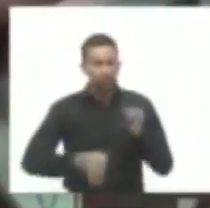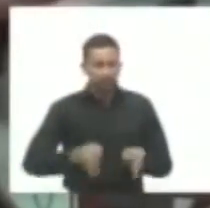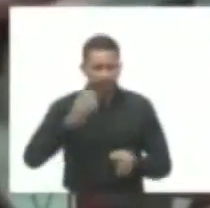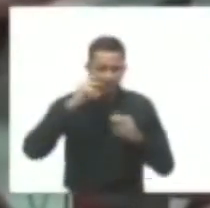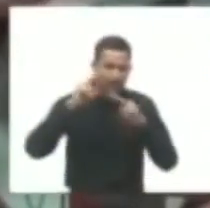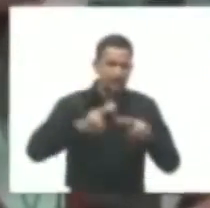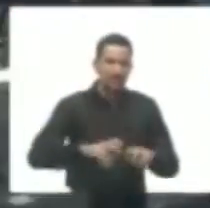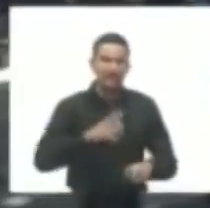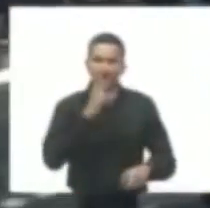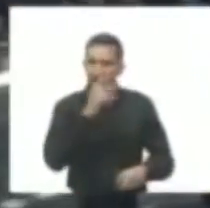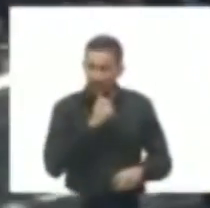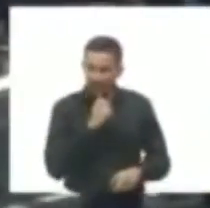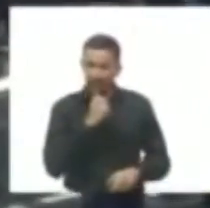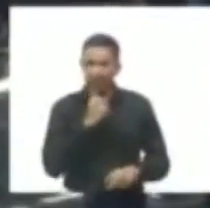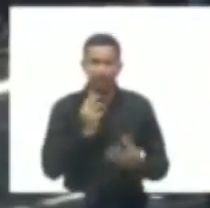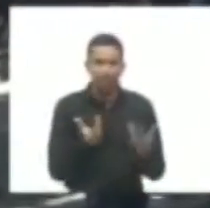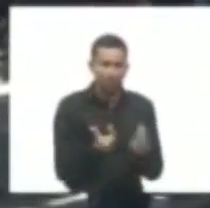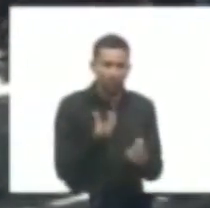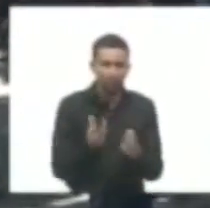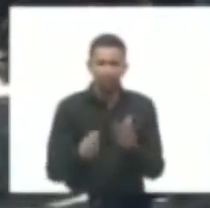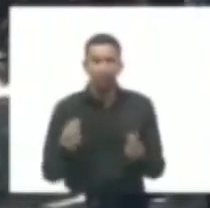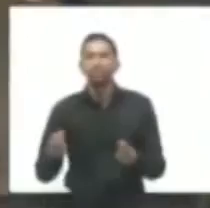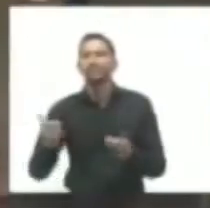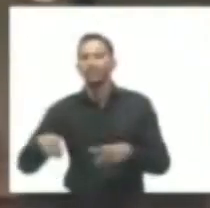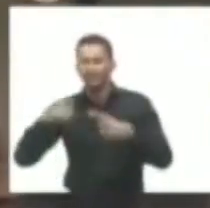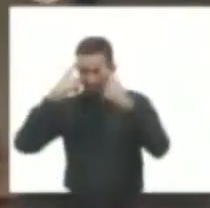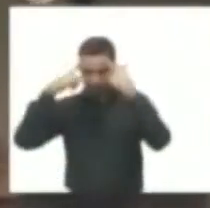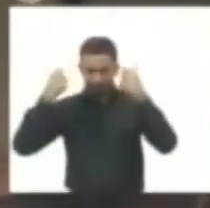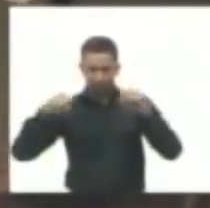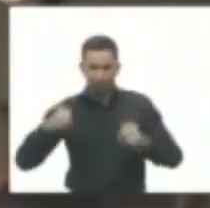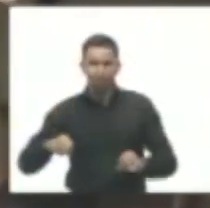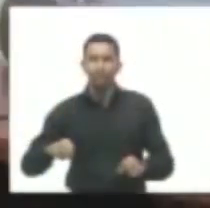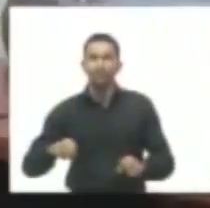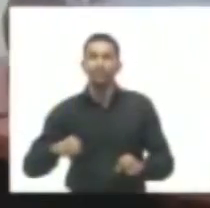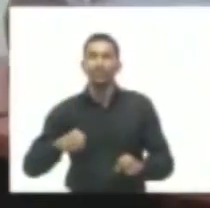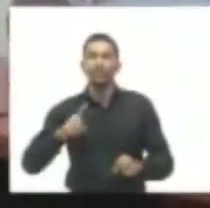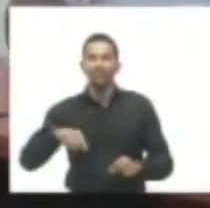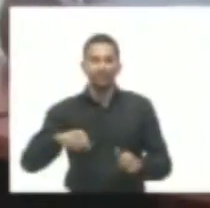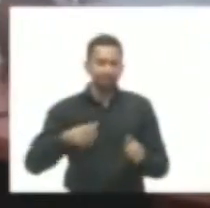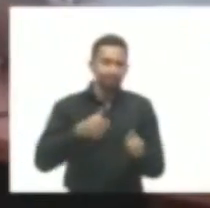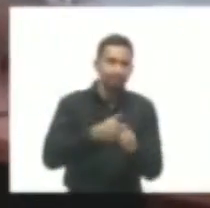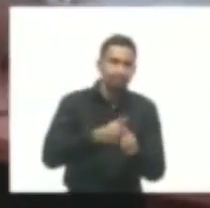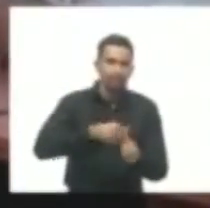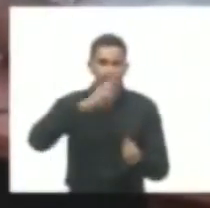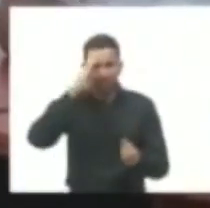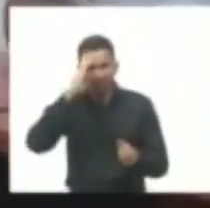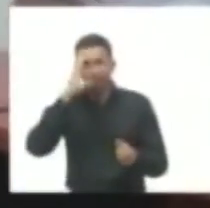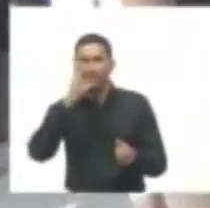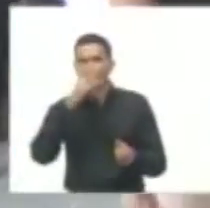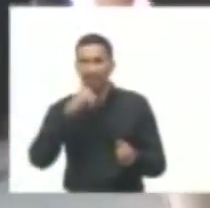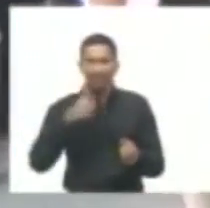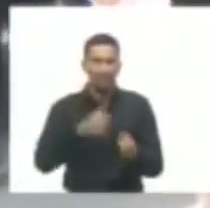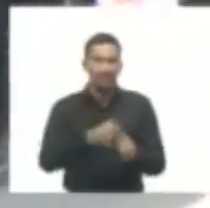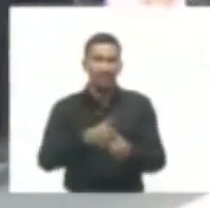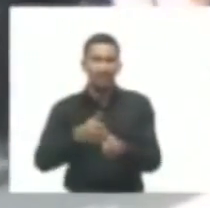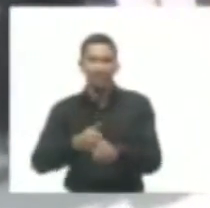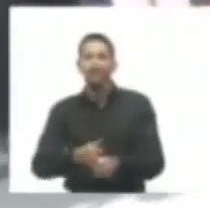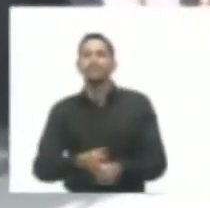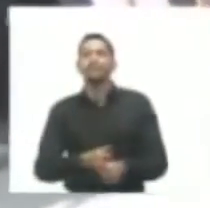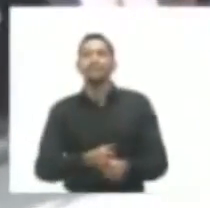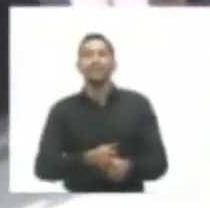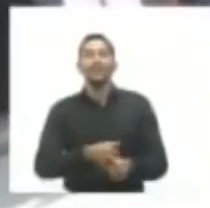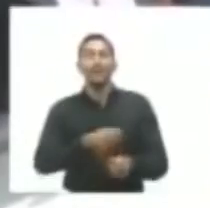esta forma, en este gremio la preocupación es mayor, teniendo en cuenta que ya se le han retirado el esquema de seguridad de varios comunicadores del Cesar, quienes se